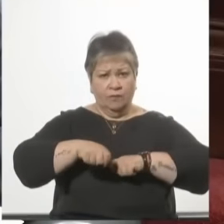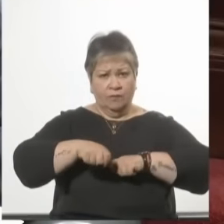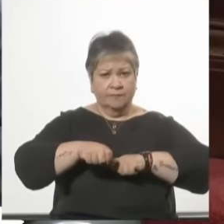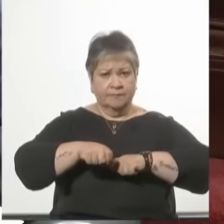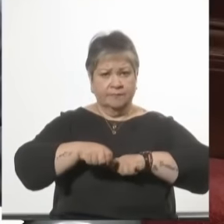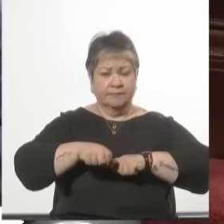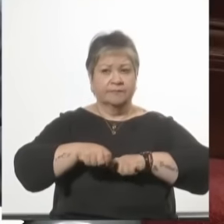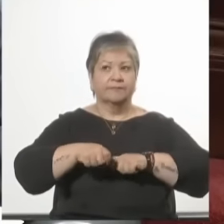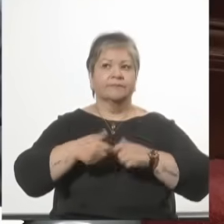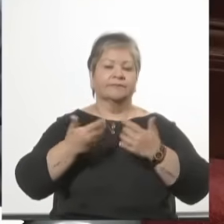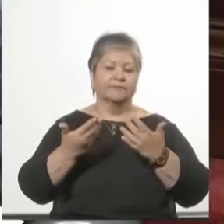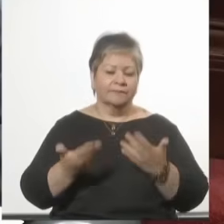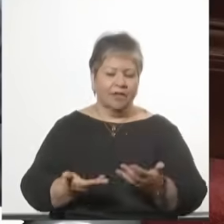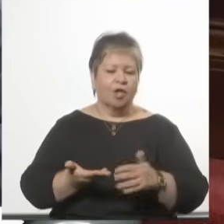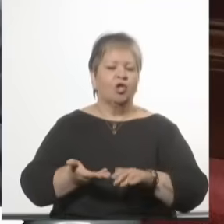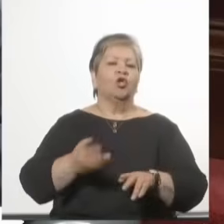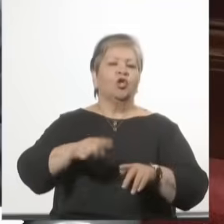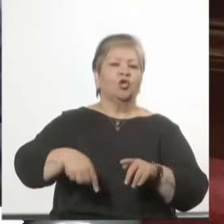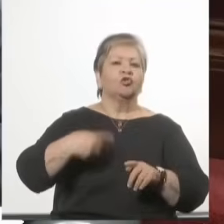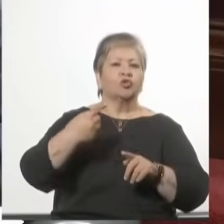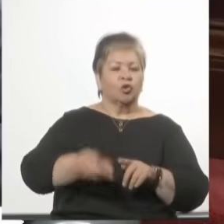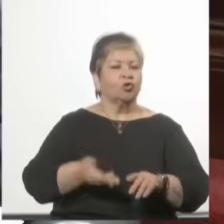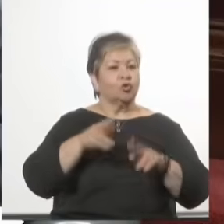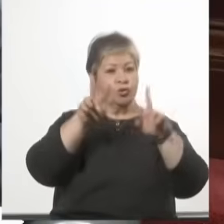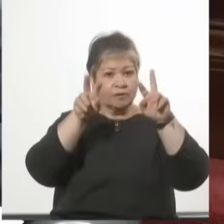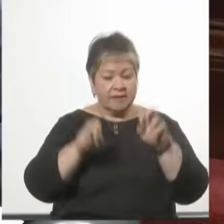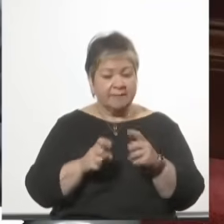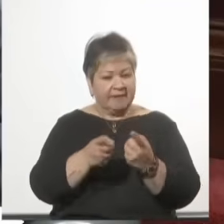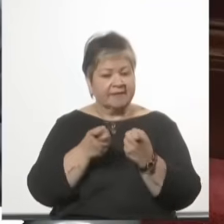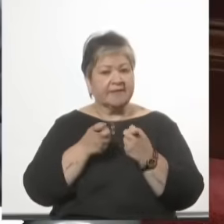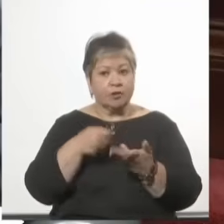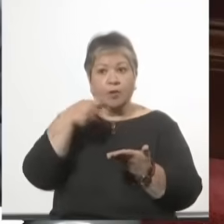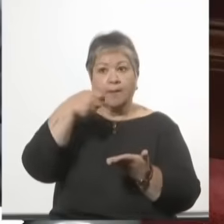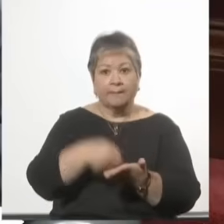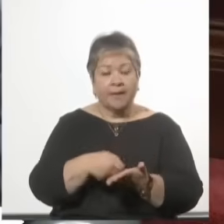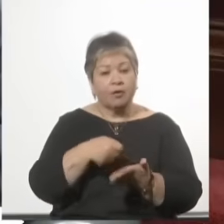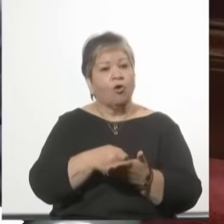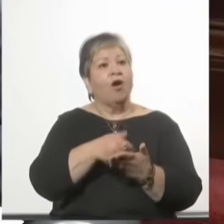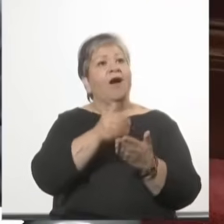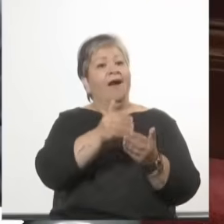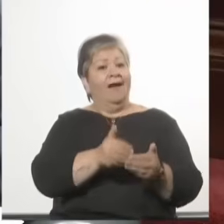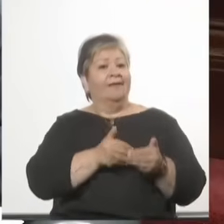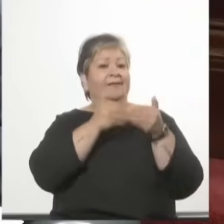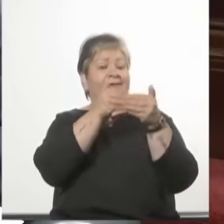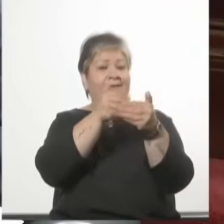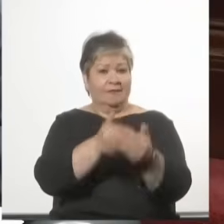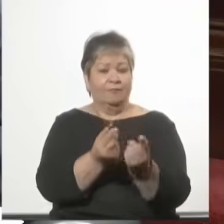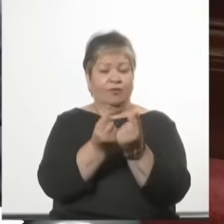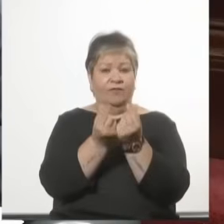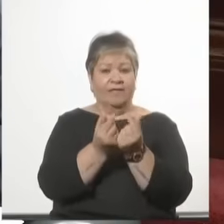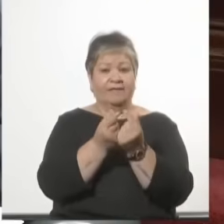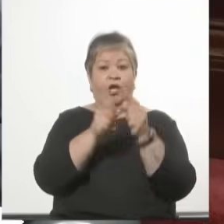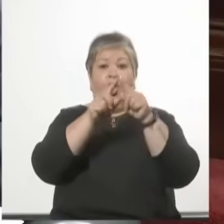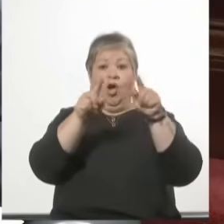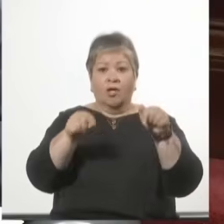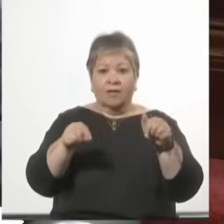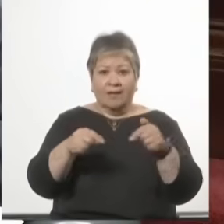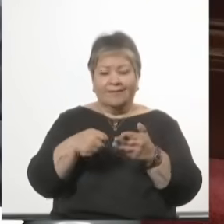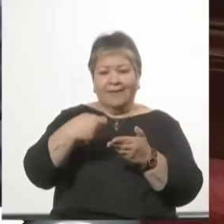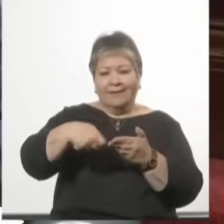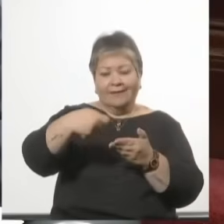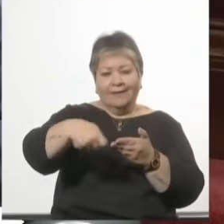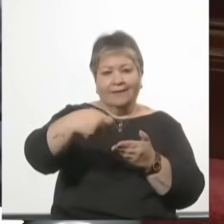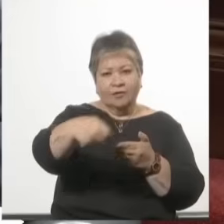Véase además que los otros hitos necesarios para la entrada en vigor, es decir, el pago del anticipo financiero y la constitución de la carta de crédito, también requieren